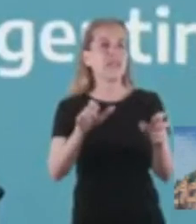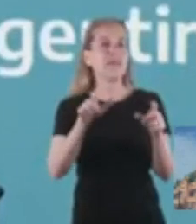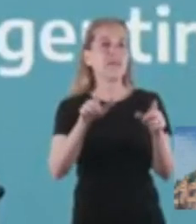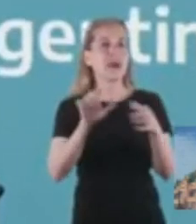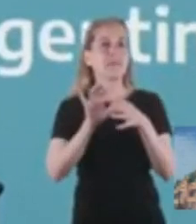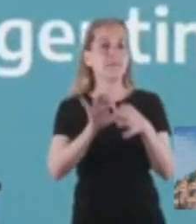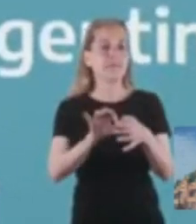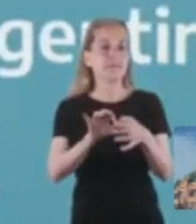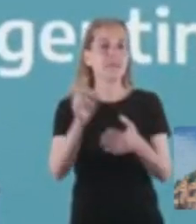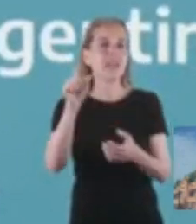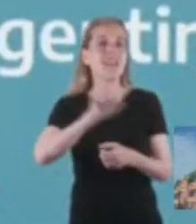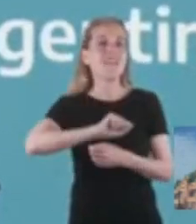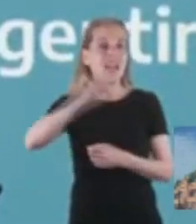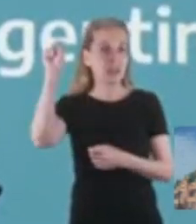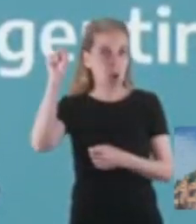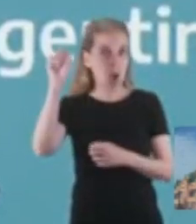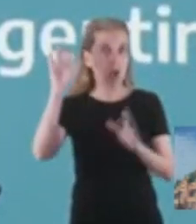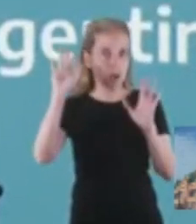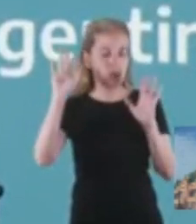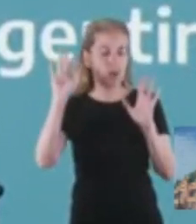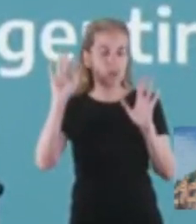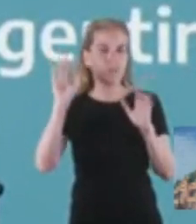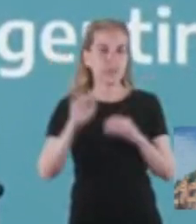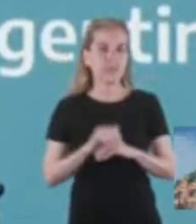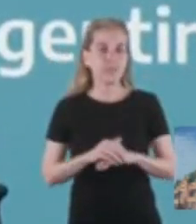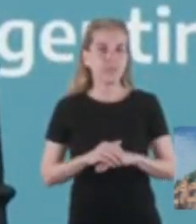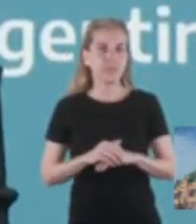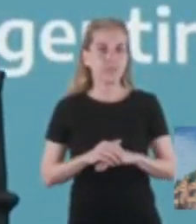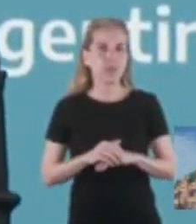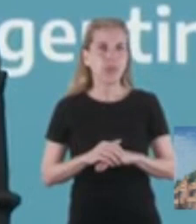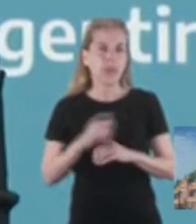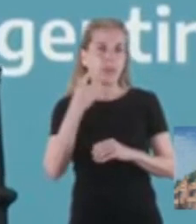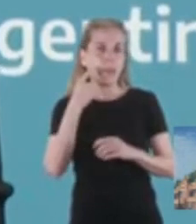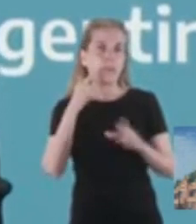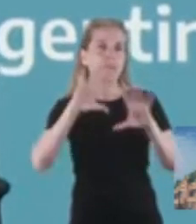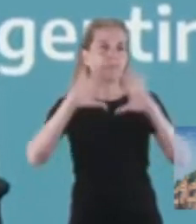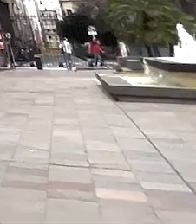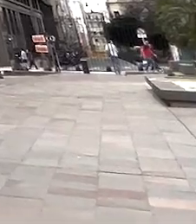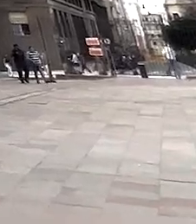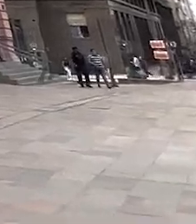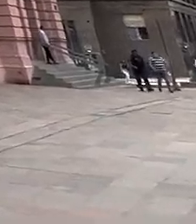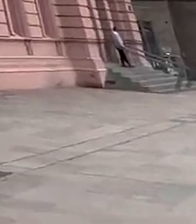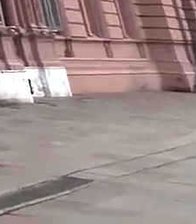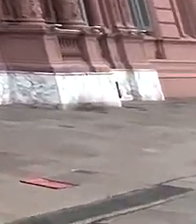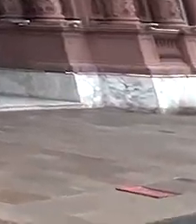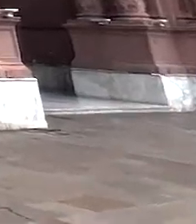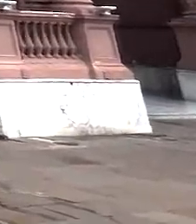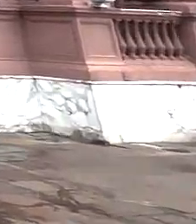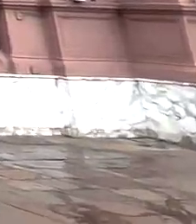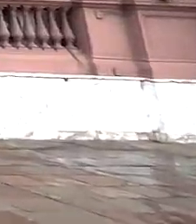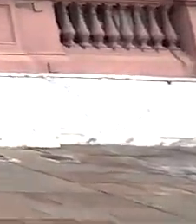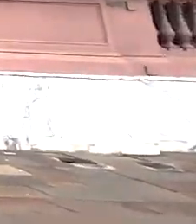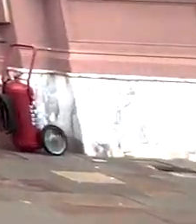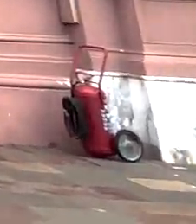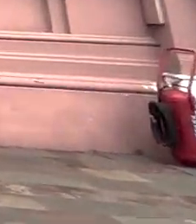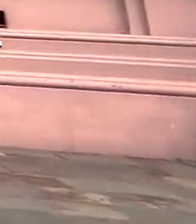vinculado a lo económico vemos en su conjunto Cómo está la economía la